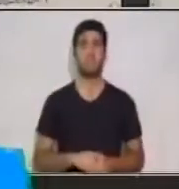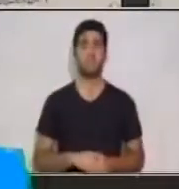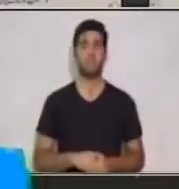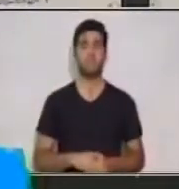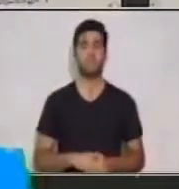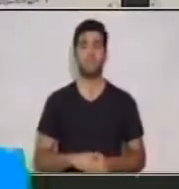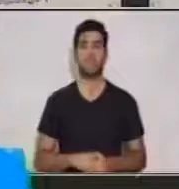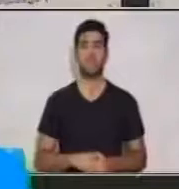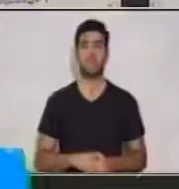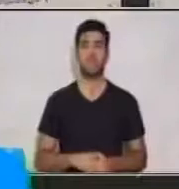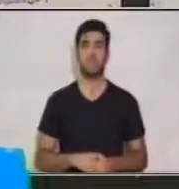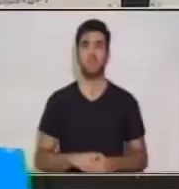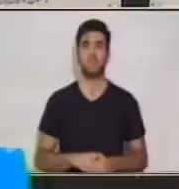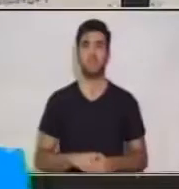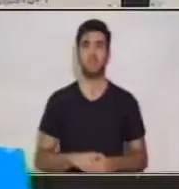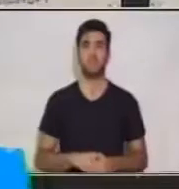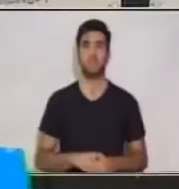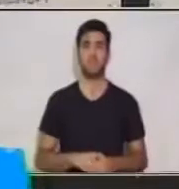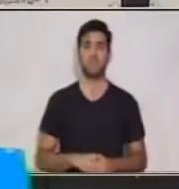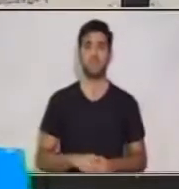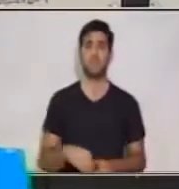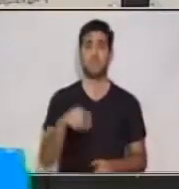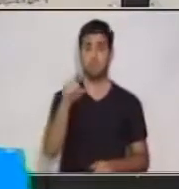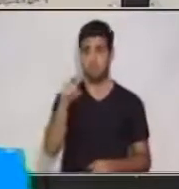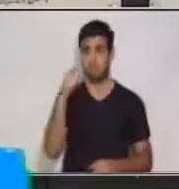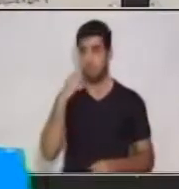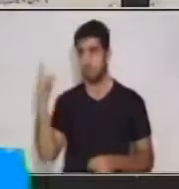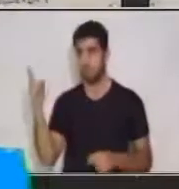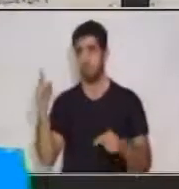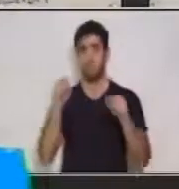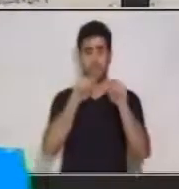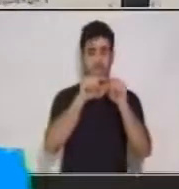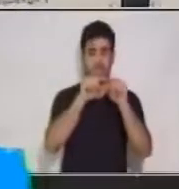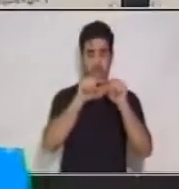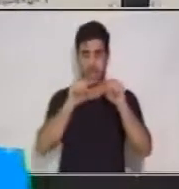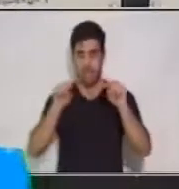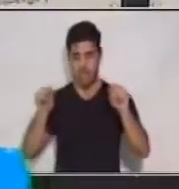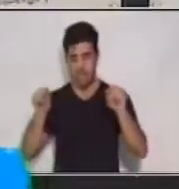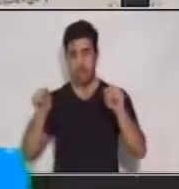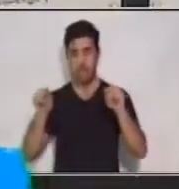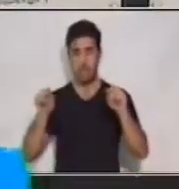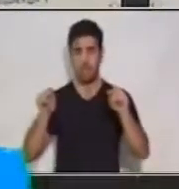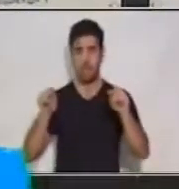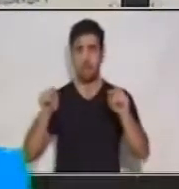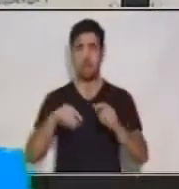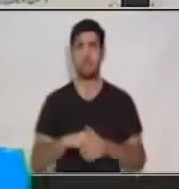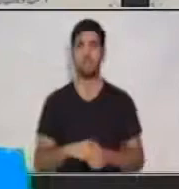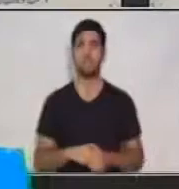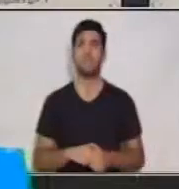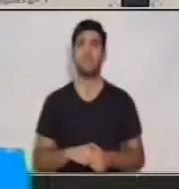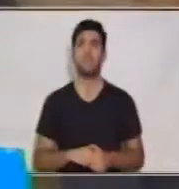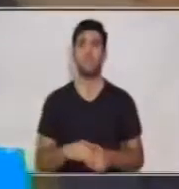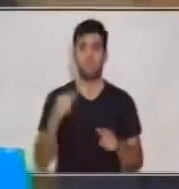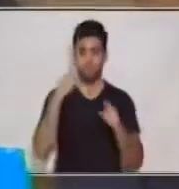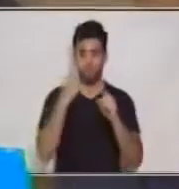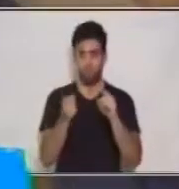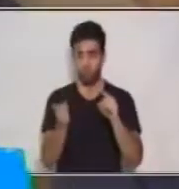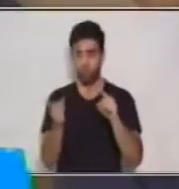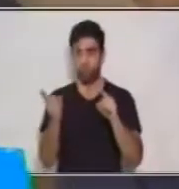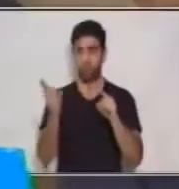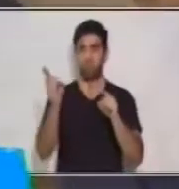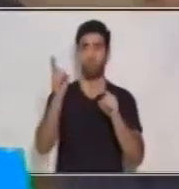0. Y aquí donde está esta línea, vamos a colocar el valor 0. Y observamos